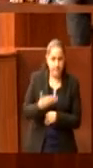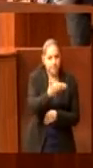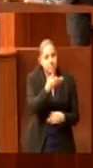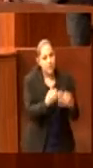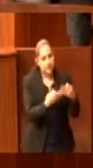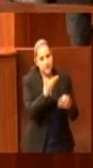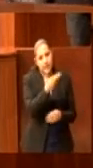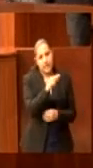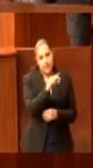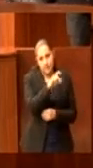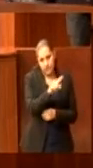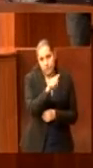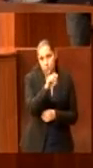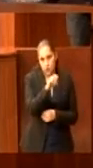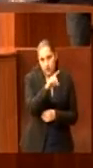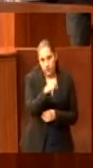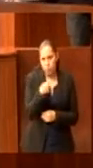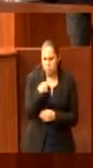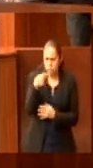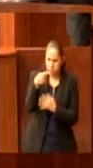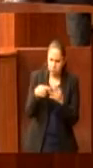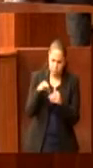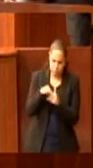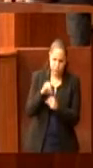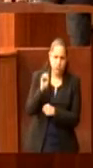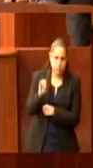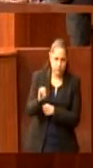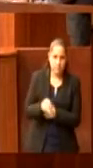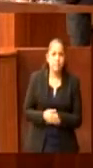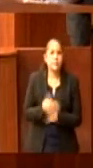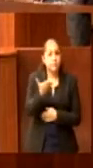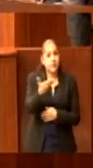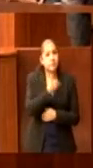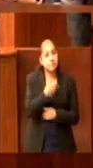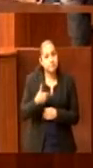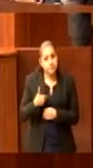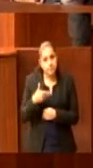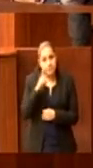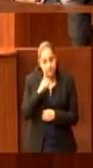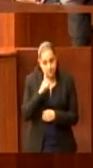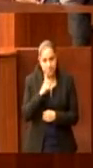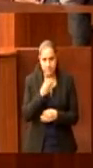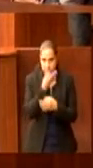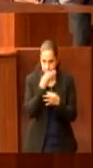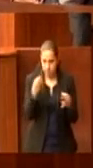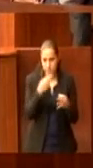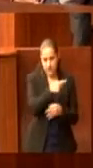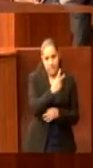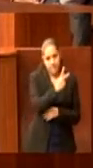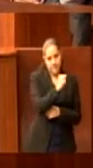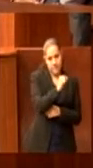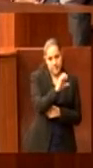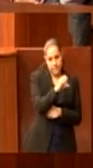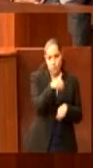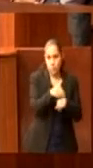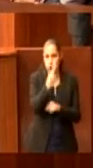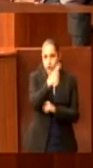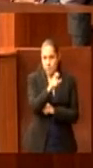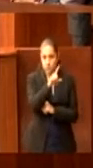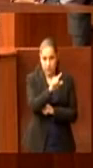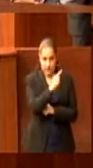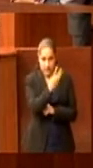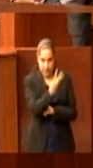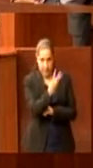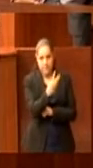carlos hernández toledo a favor de los proyectos y dos magistrados presidenta le informó que los procedimientos de órganos central 173 a